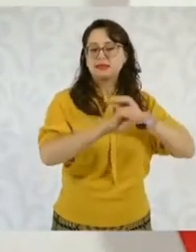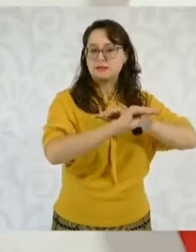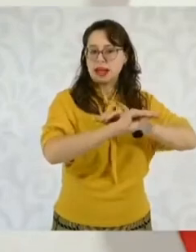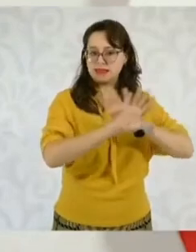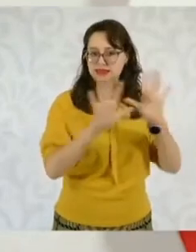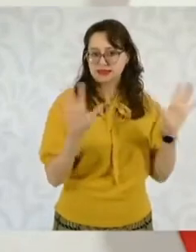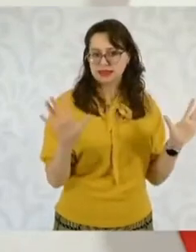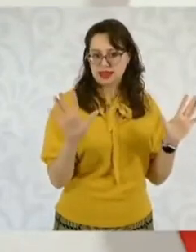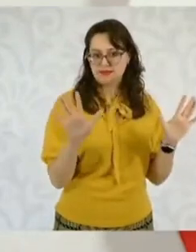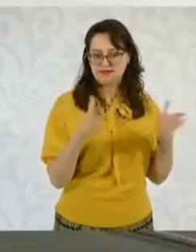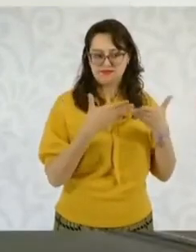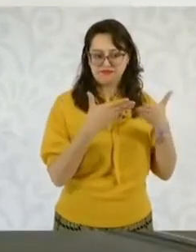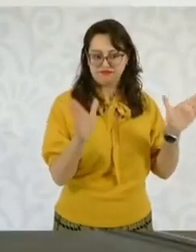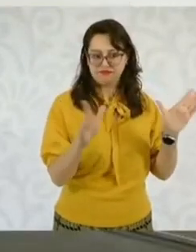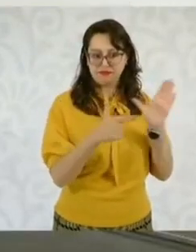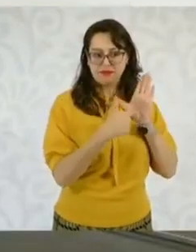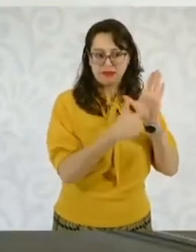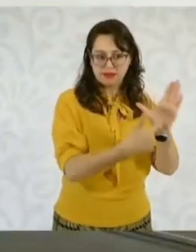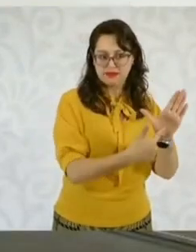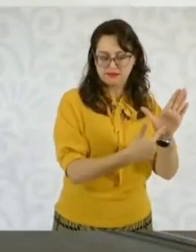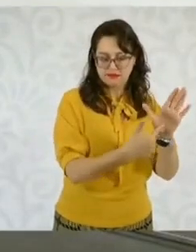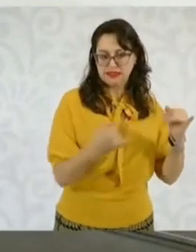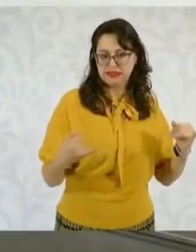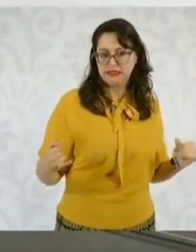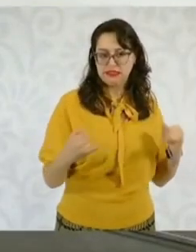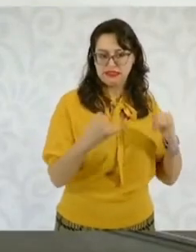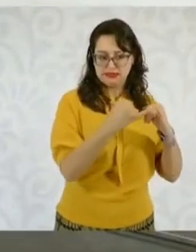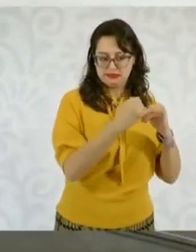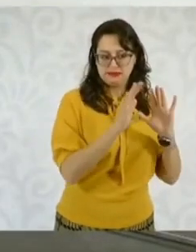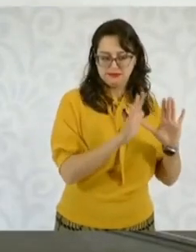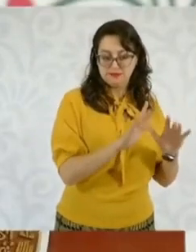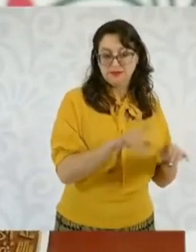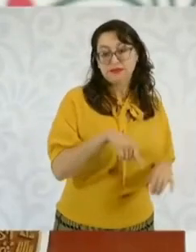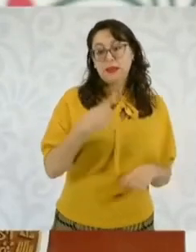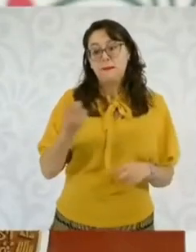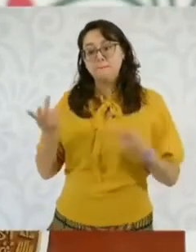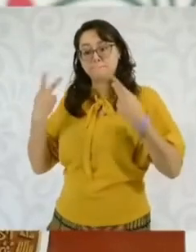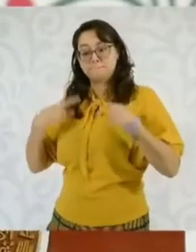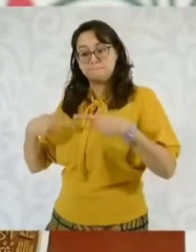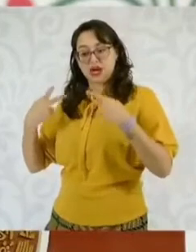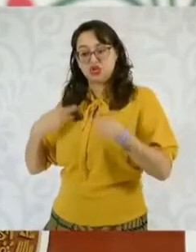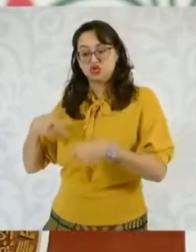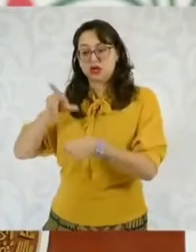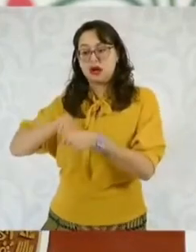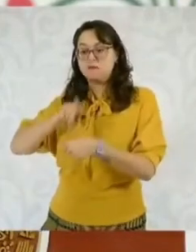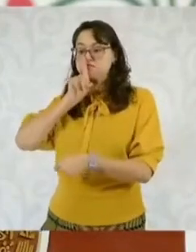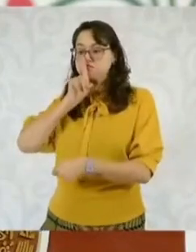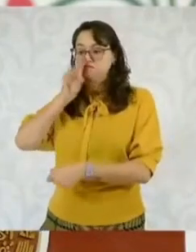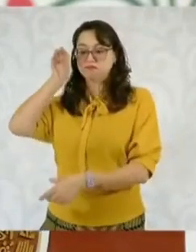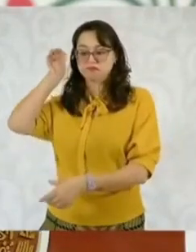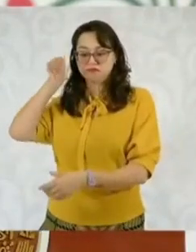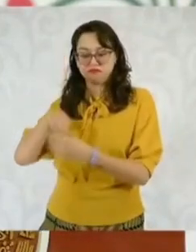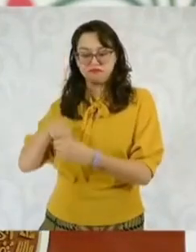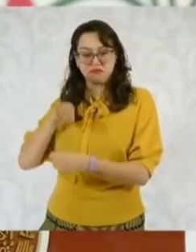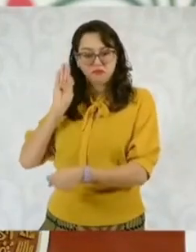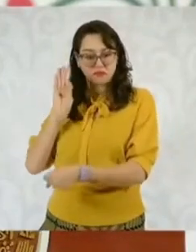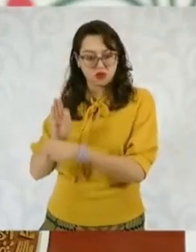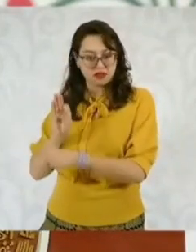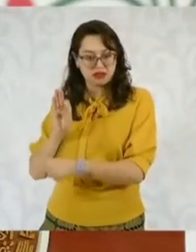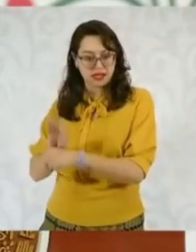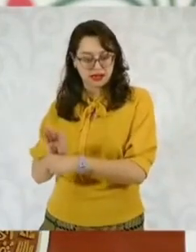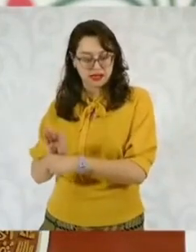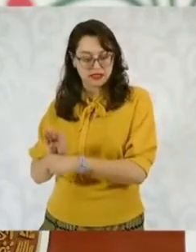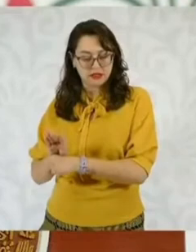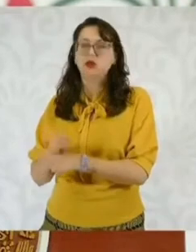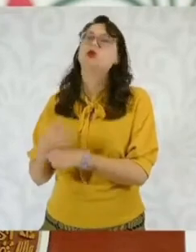Pueblo. El caso de protección de datos, desde hace mucho tiempo, desde que apareció aquel IFAI, cuando todavía ni siquiera